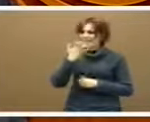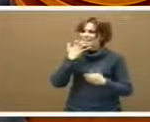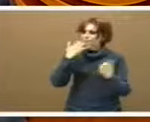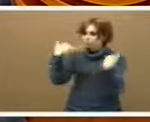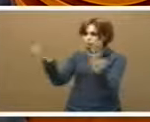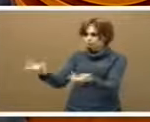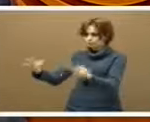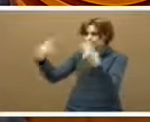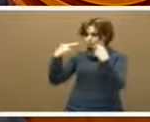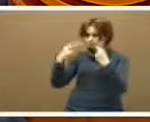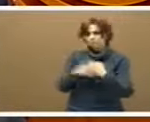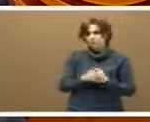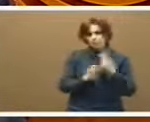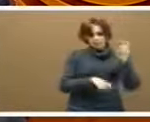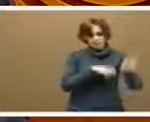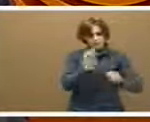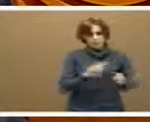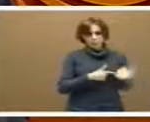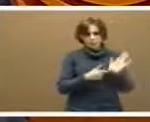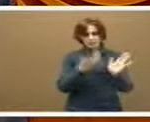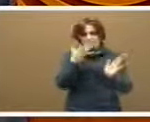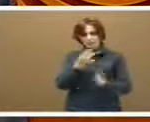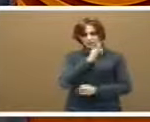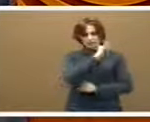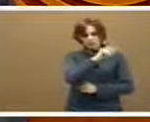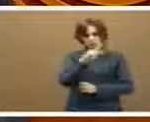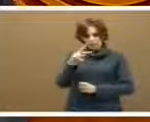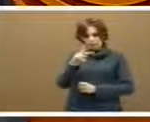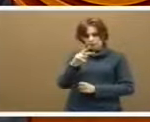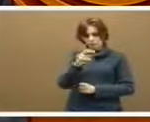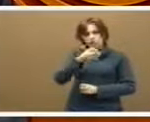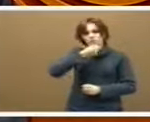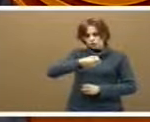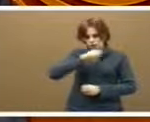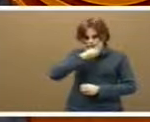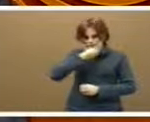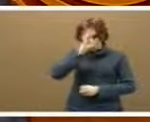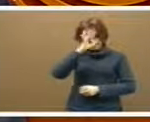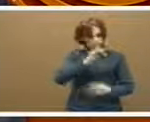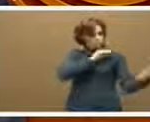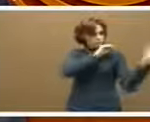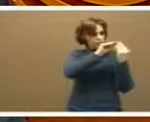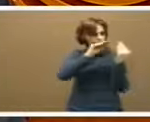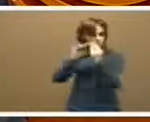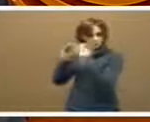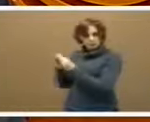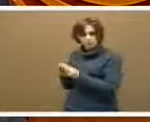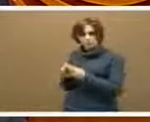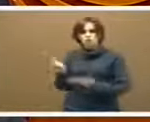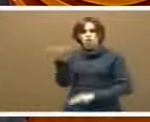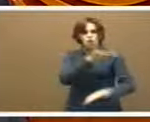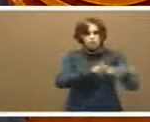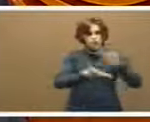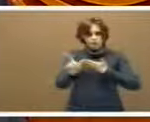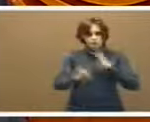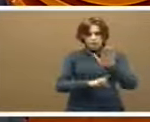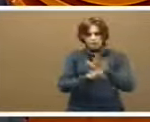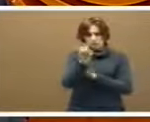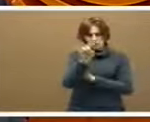creo que la han presentado tanto el Grupo Izquierda Unida como el Grupo Socialista. Cooperación al desarrollo. Hacemos una enmienda